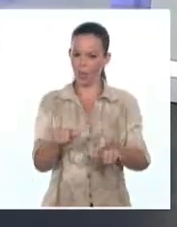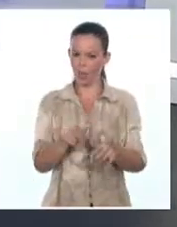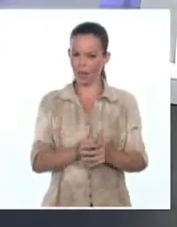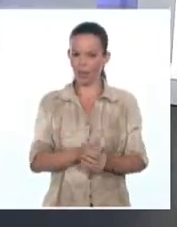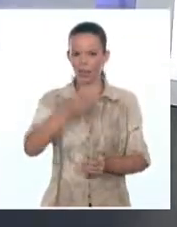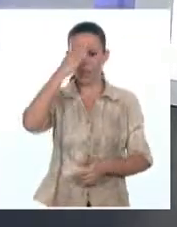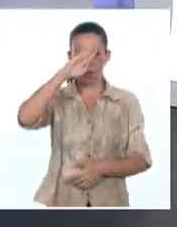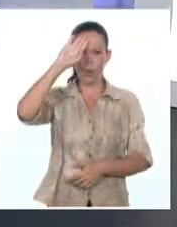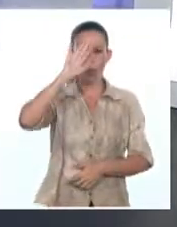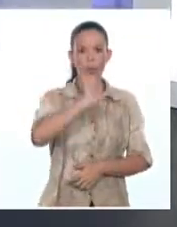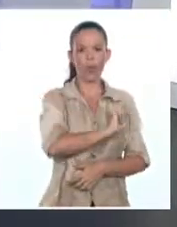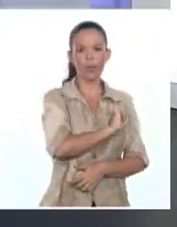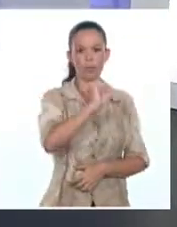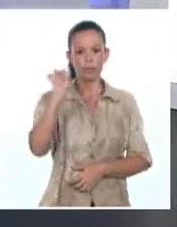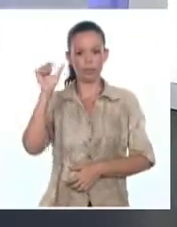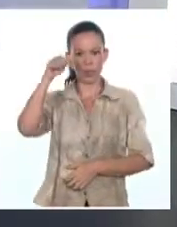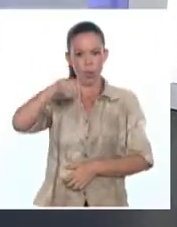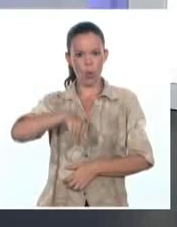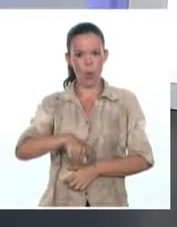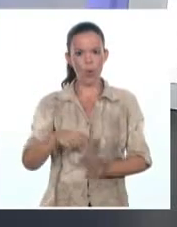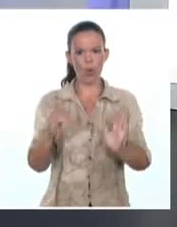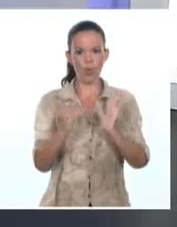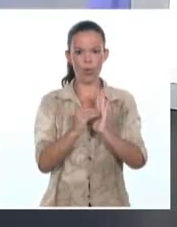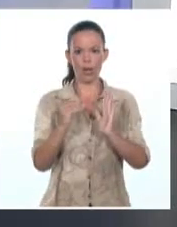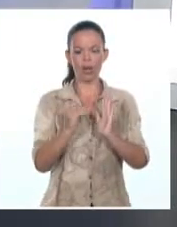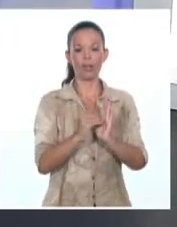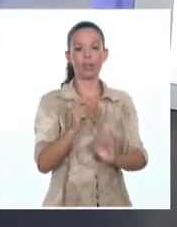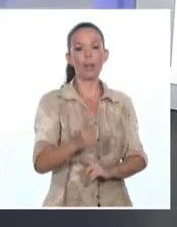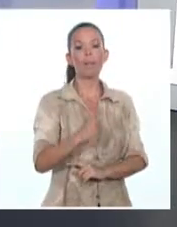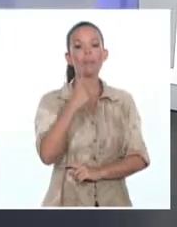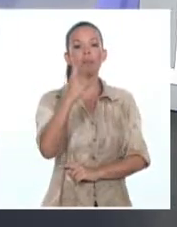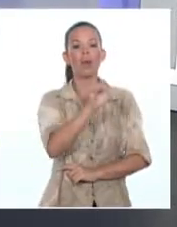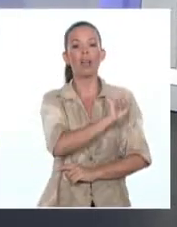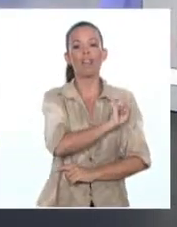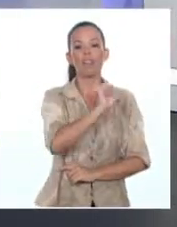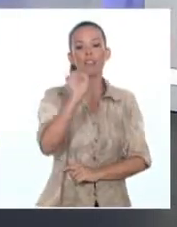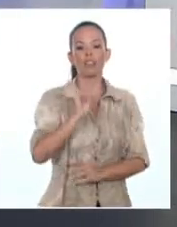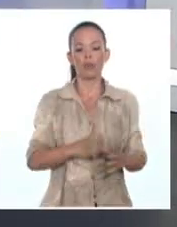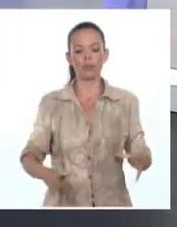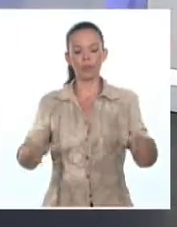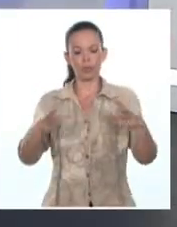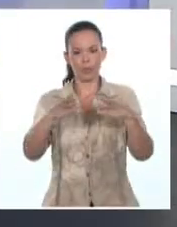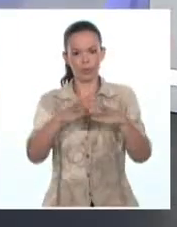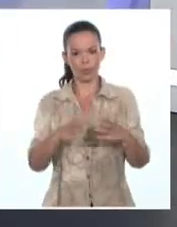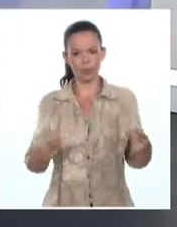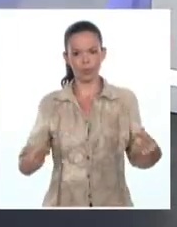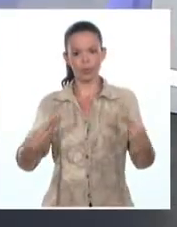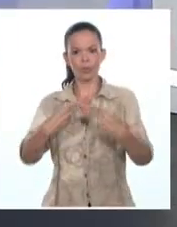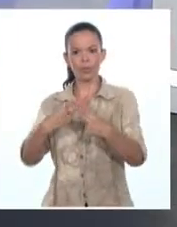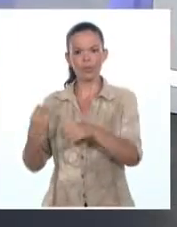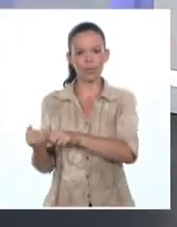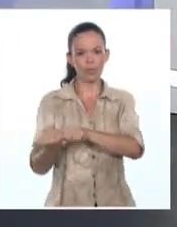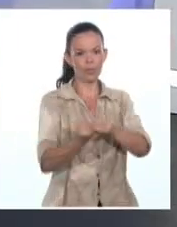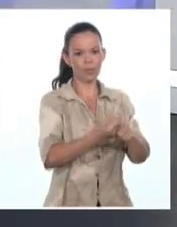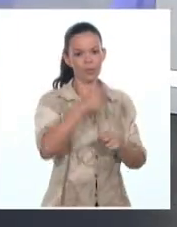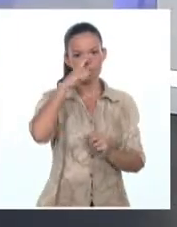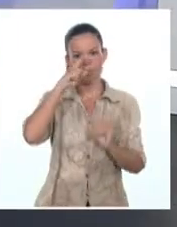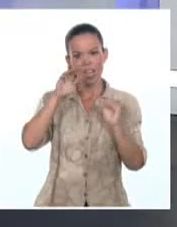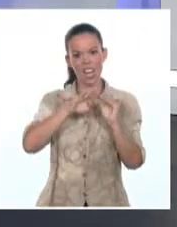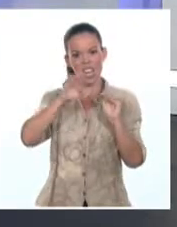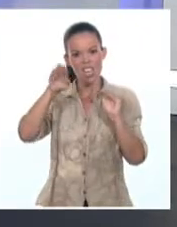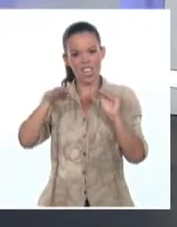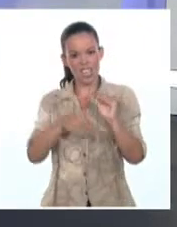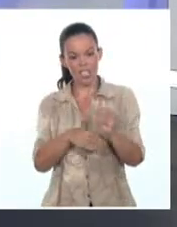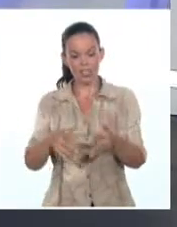alcanzó esta tarde su primera Victoria en la serie mundial de las pequeñas ligas de béisbol que tiene por sede a Pensilvania en